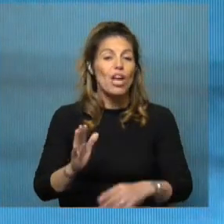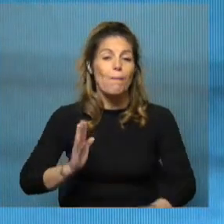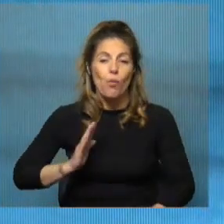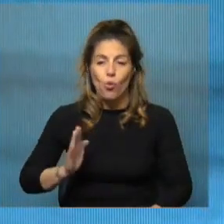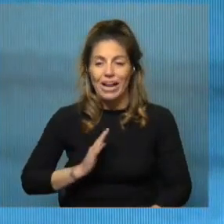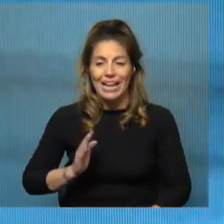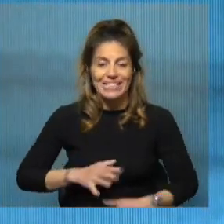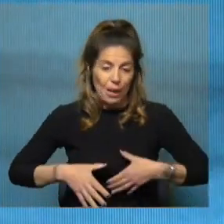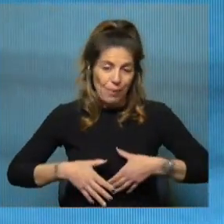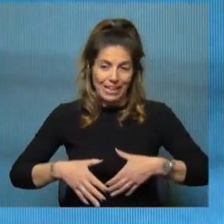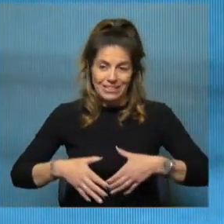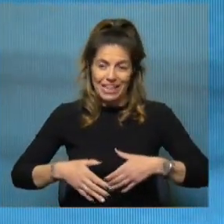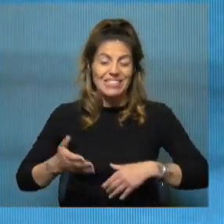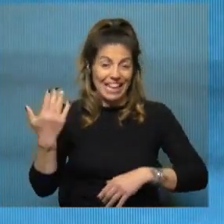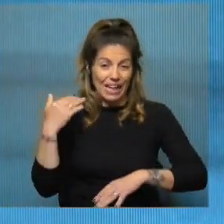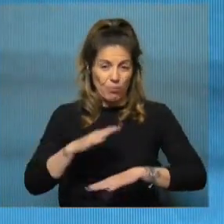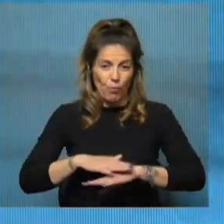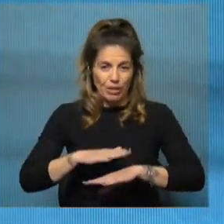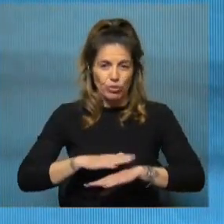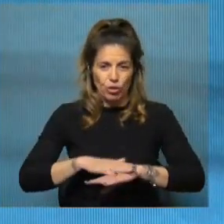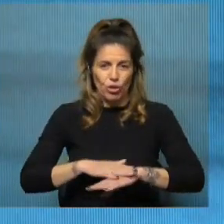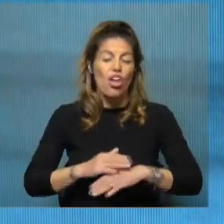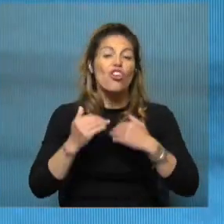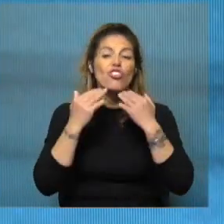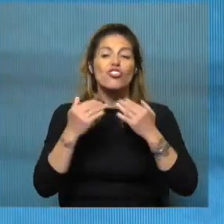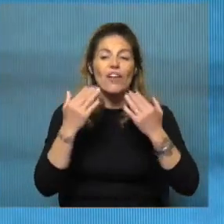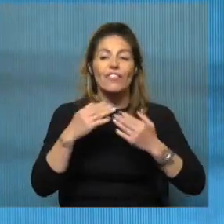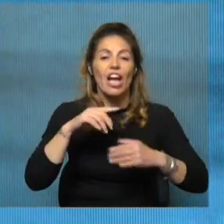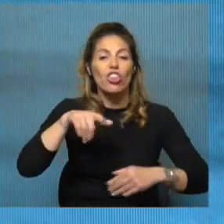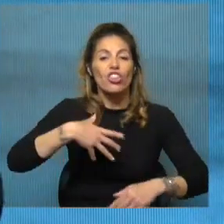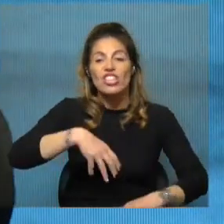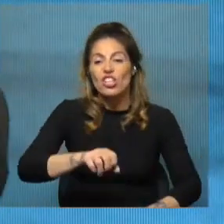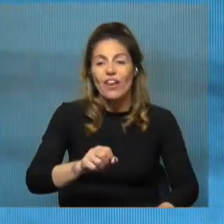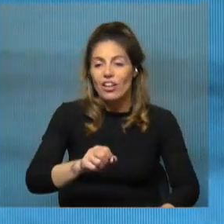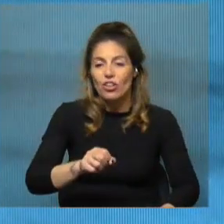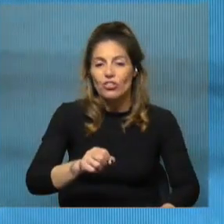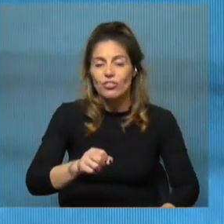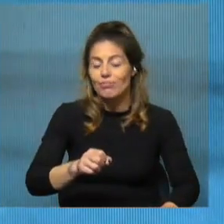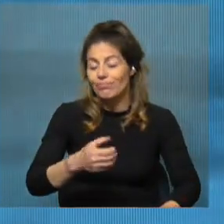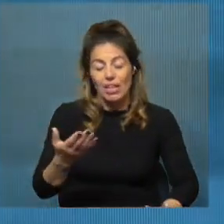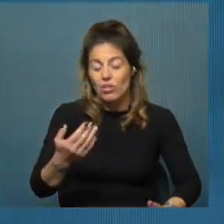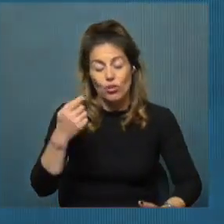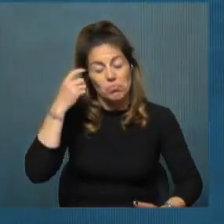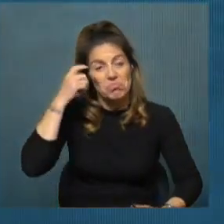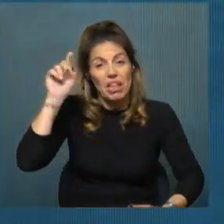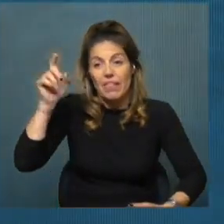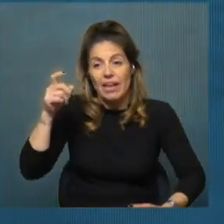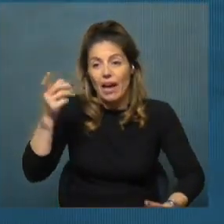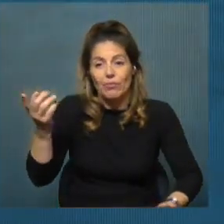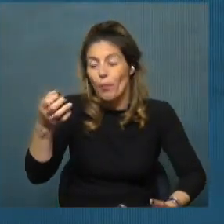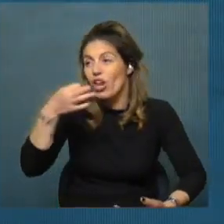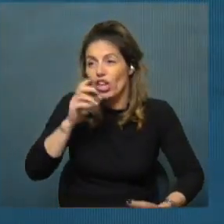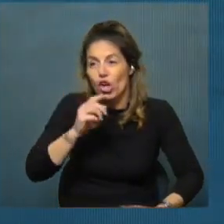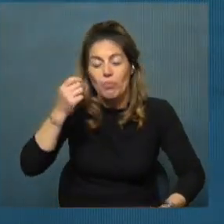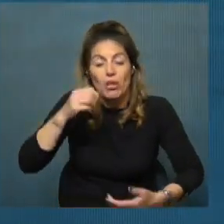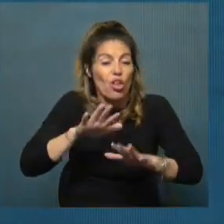que estaban embarazadas en ese momento no sabían dónde ponernos eso Es evidente es una deducción nadie me lo dijo pero nos dejaban